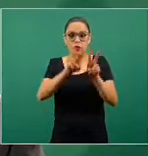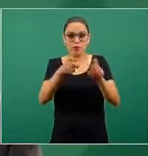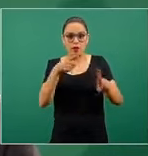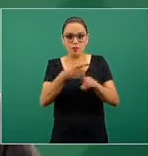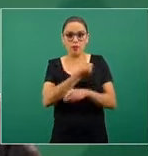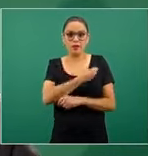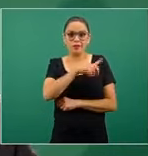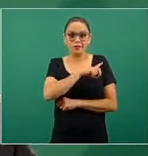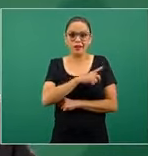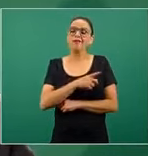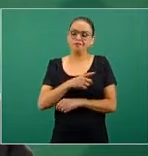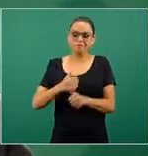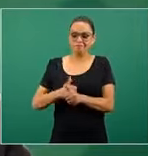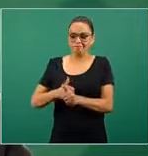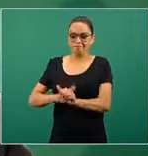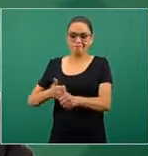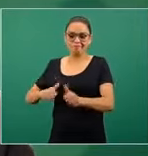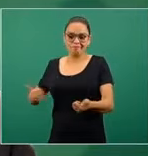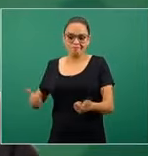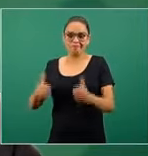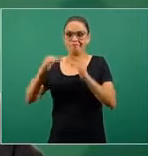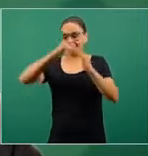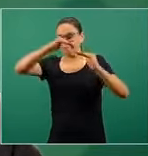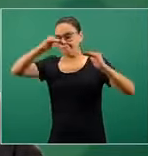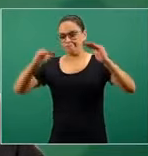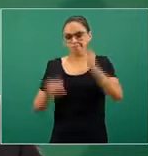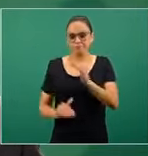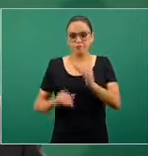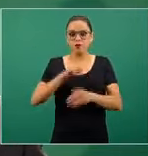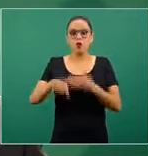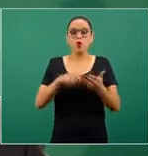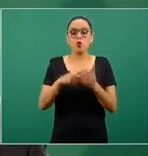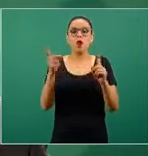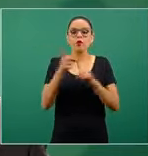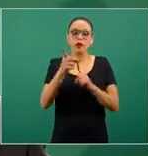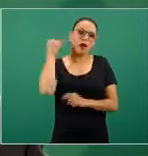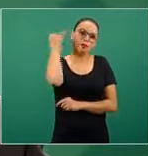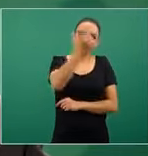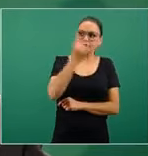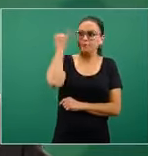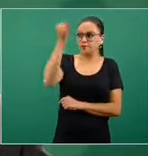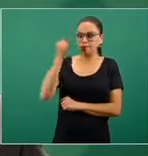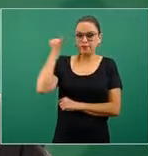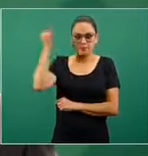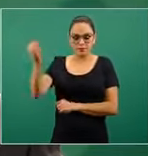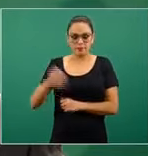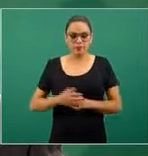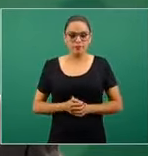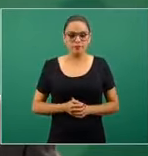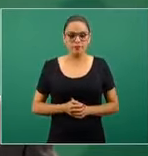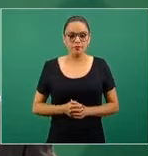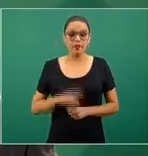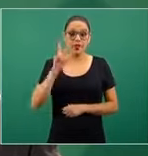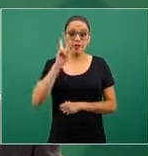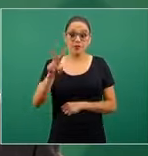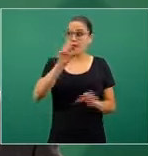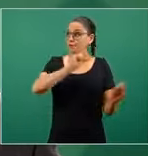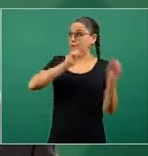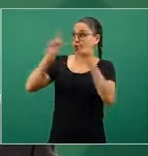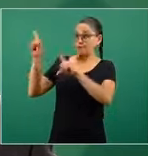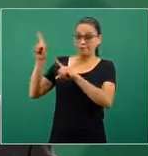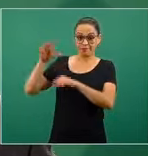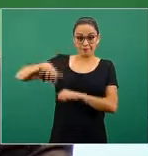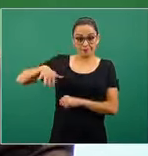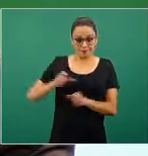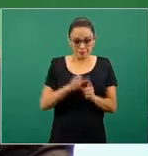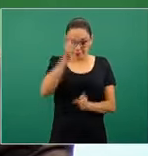más desventajosas en las zonas rurales. Pero el patrón es muy consistente, hay un gradiente, lo que se ve en la diapositiva de columnas, de